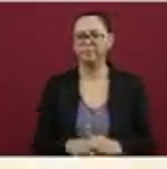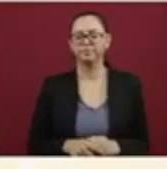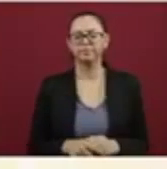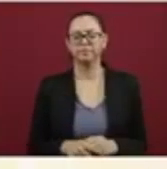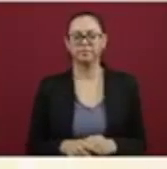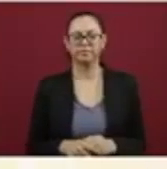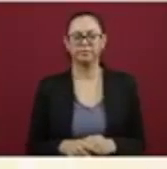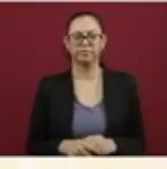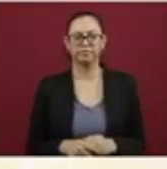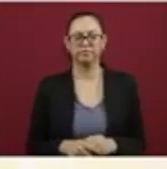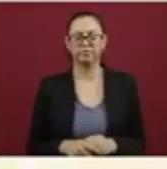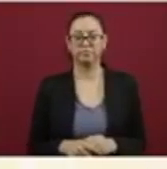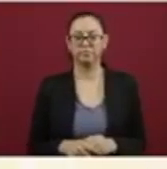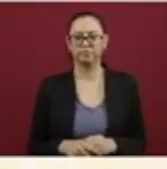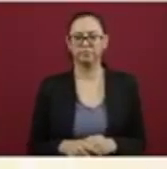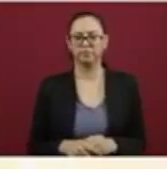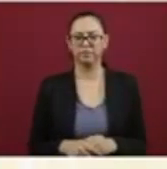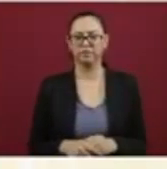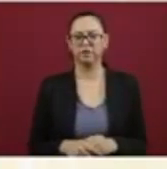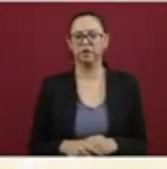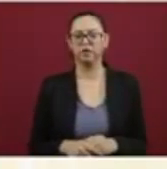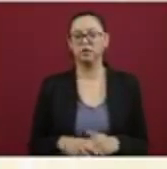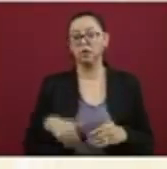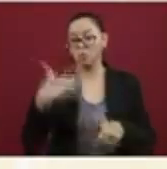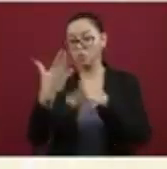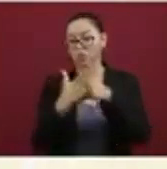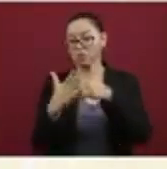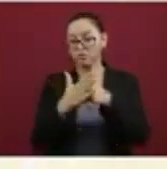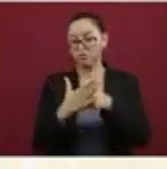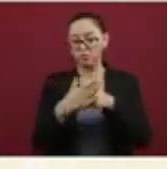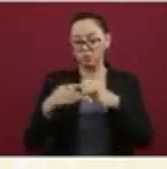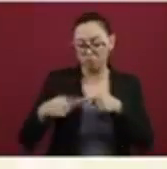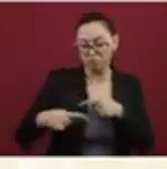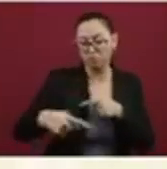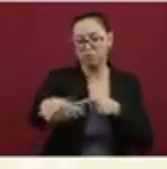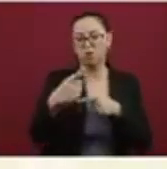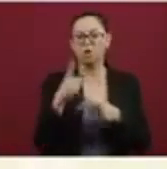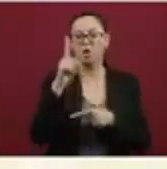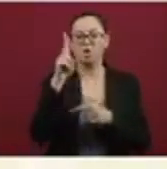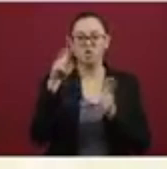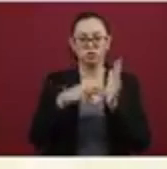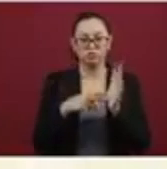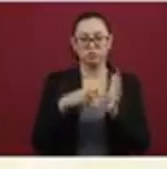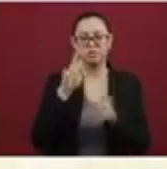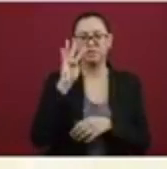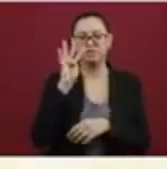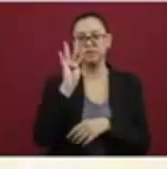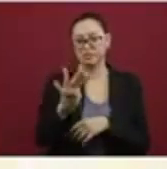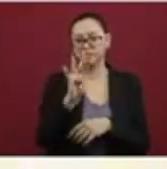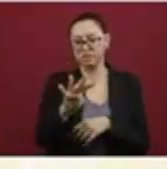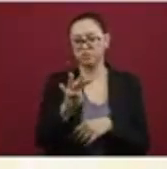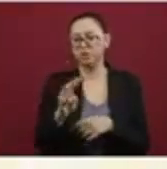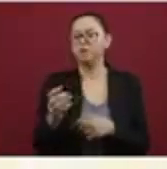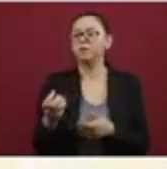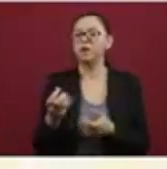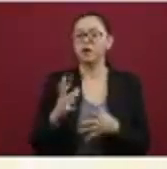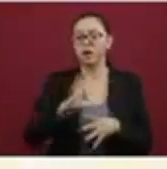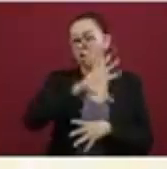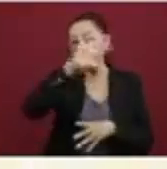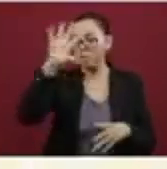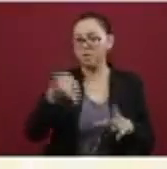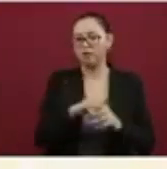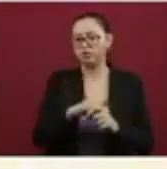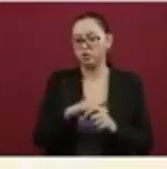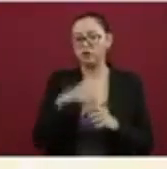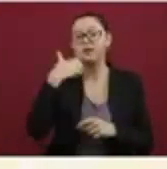La meta proyectada para 2019 es de 1,000,000 de jóvenes aprendices, de los